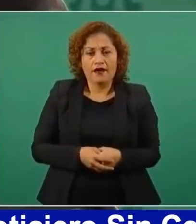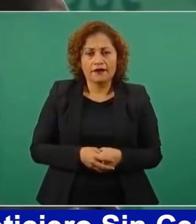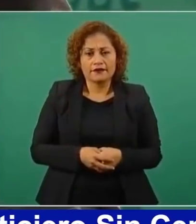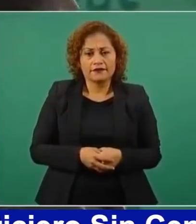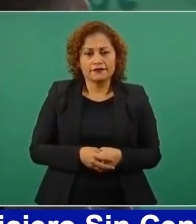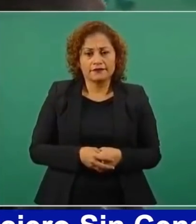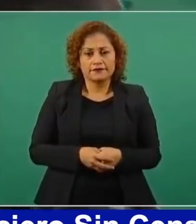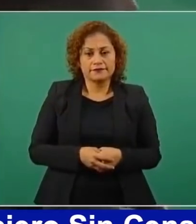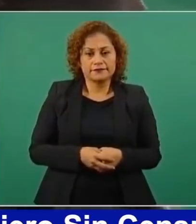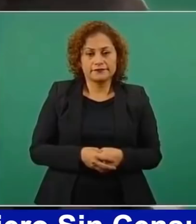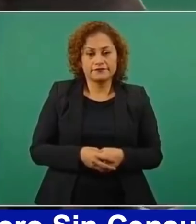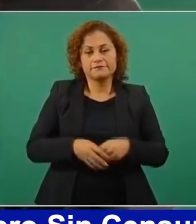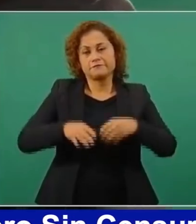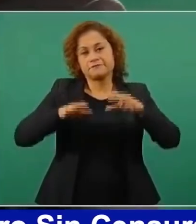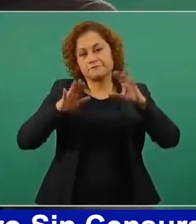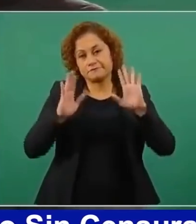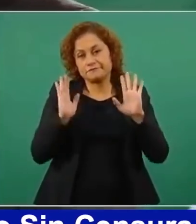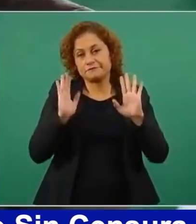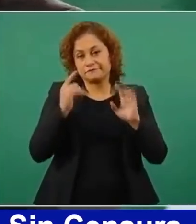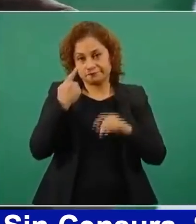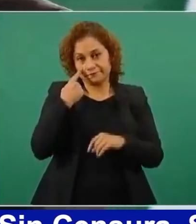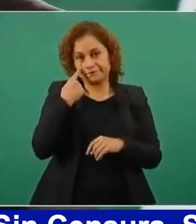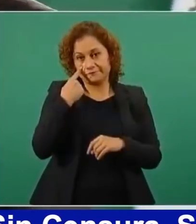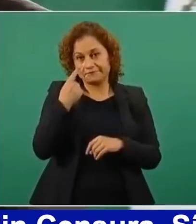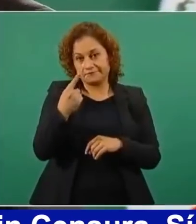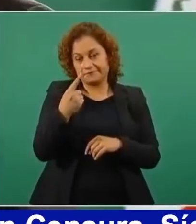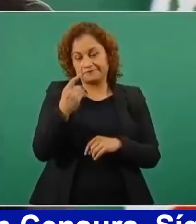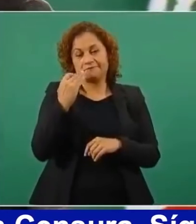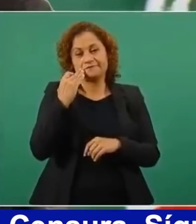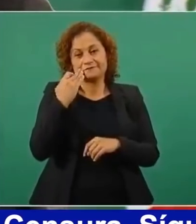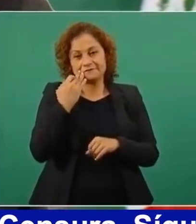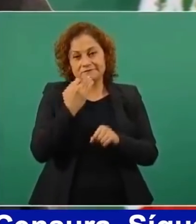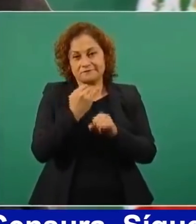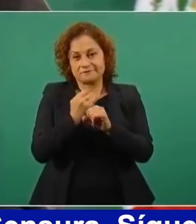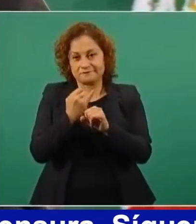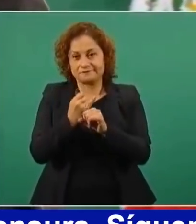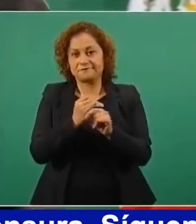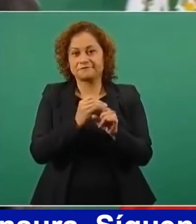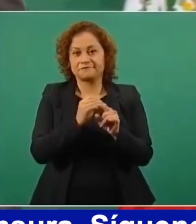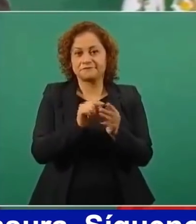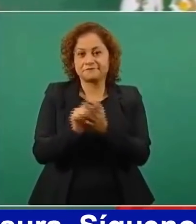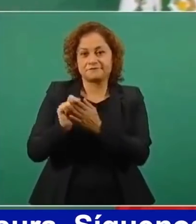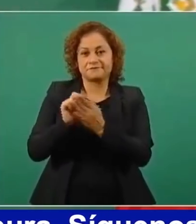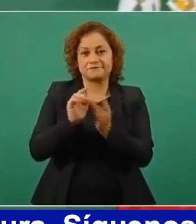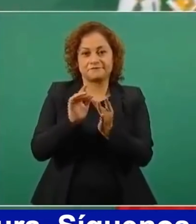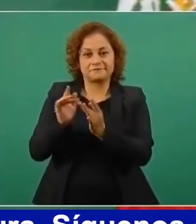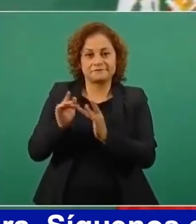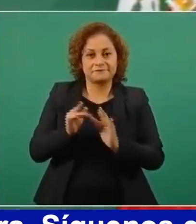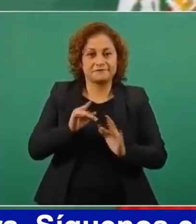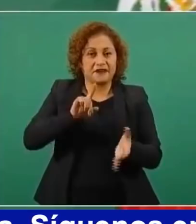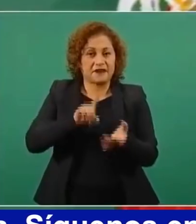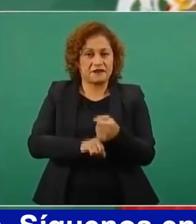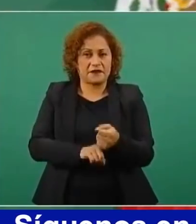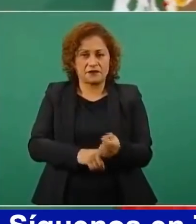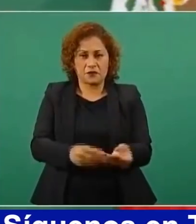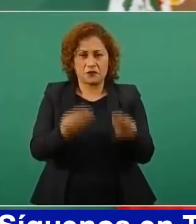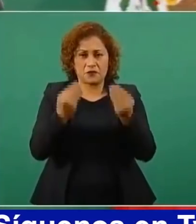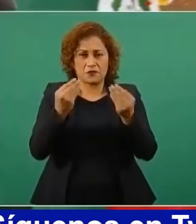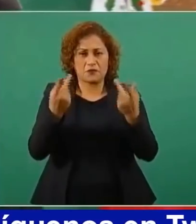Bueno, en las redes sociales, que hay millones de ciudadanos